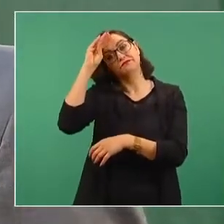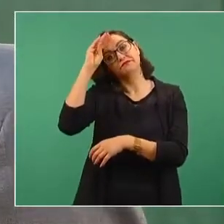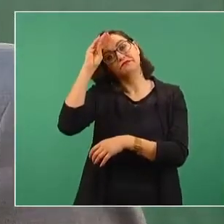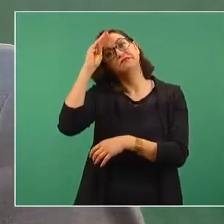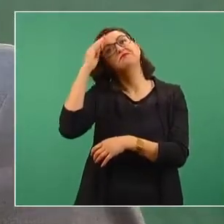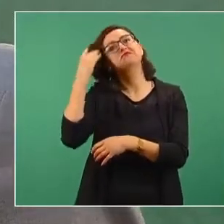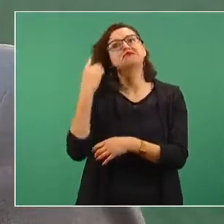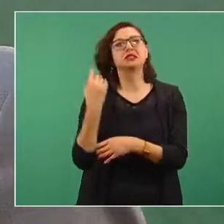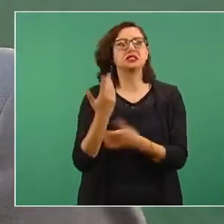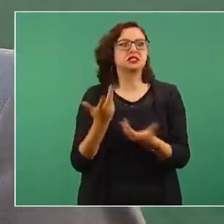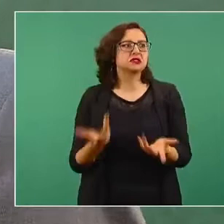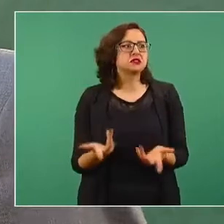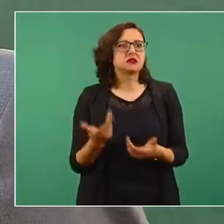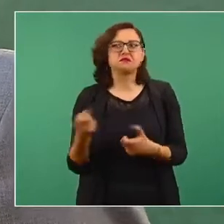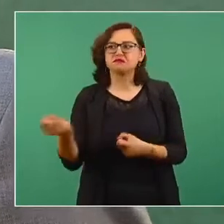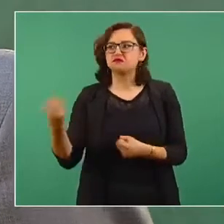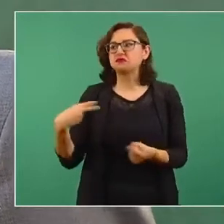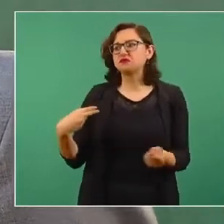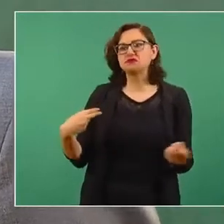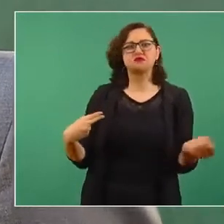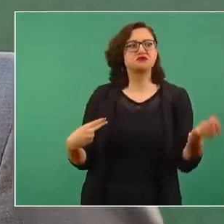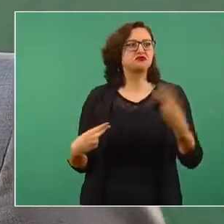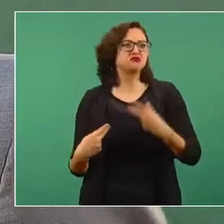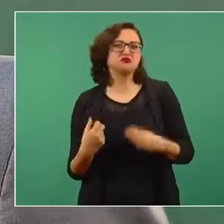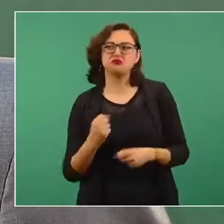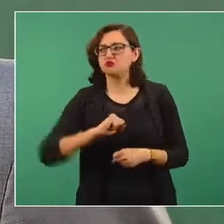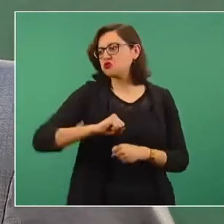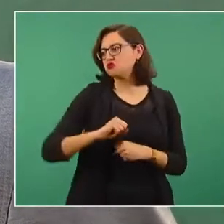con sus influencias.